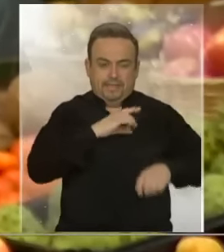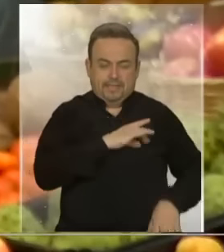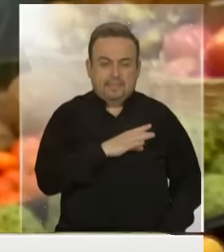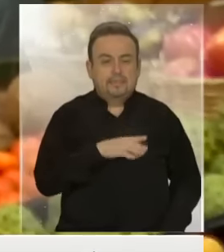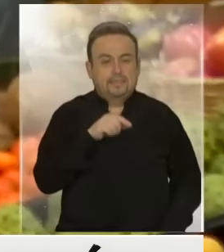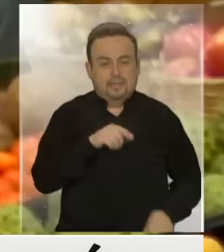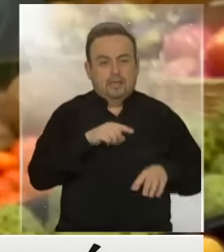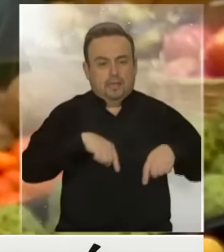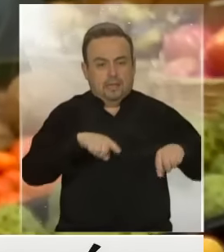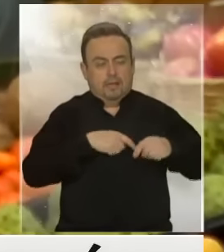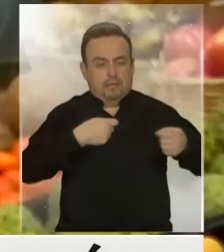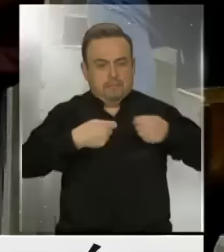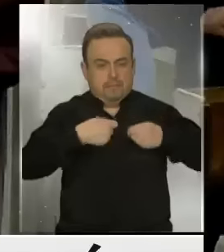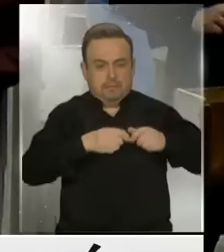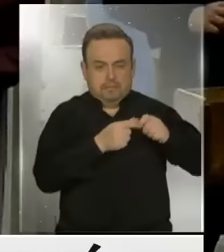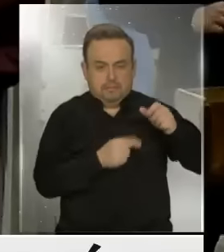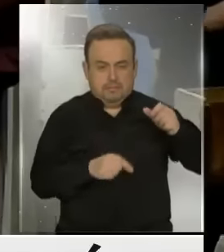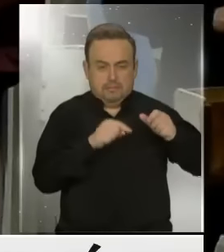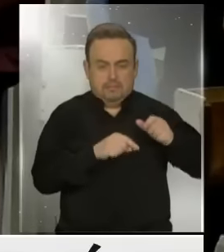y abastecen el mercado nacional.